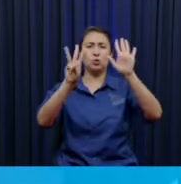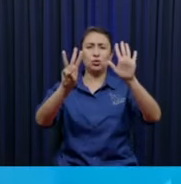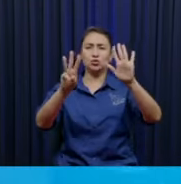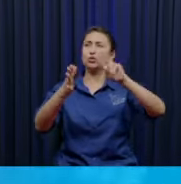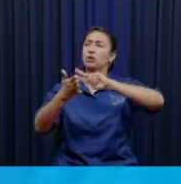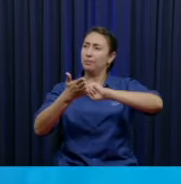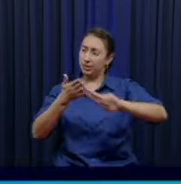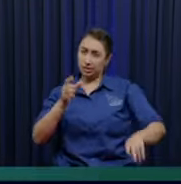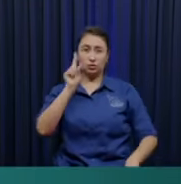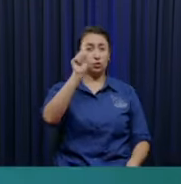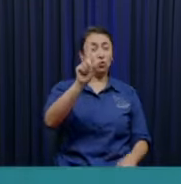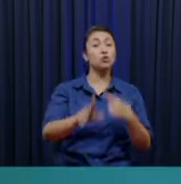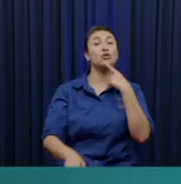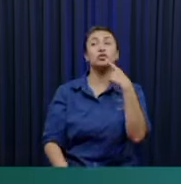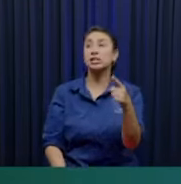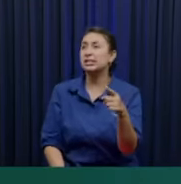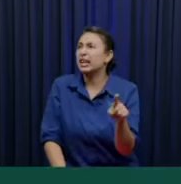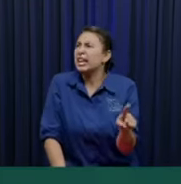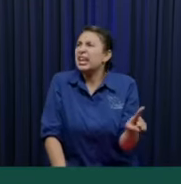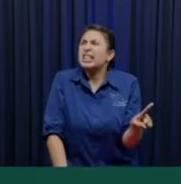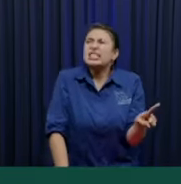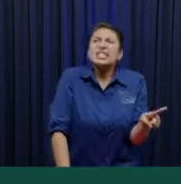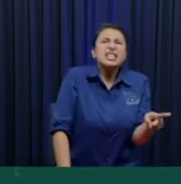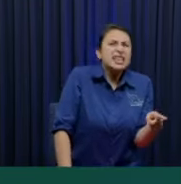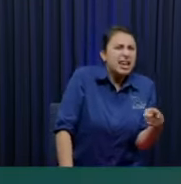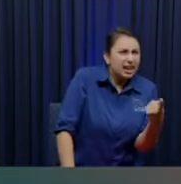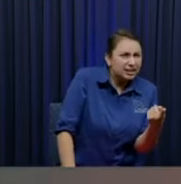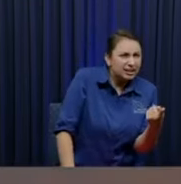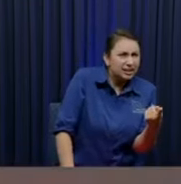dice, la sabiduría ilumina